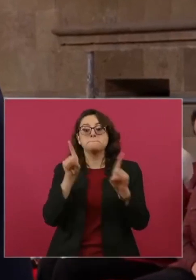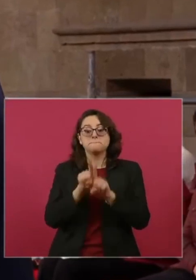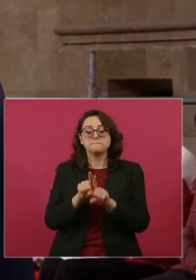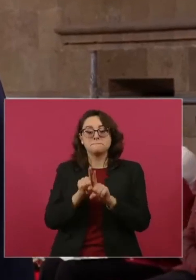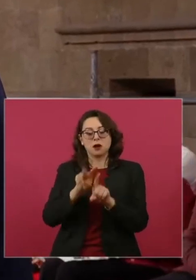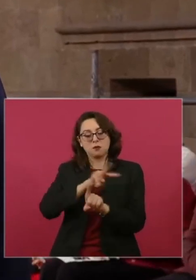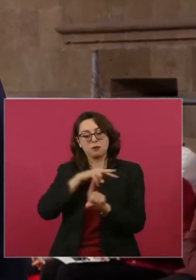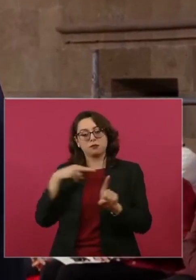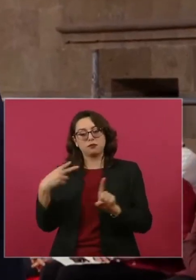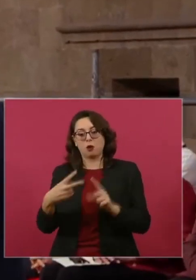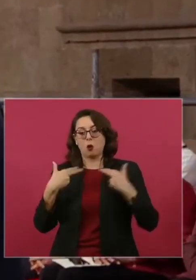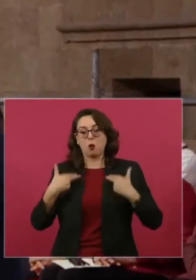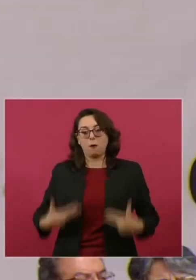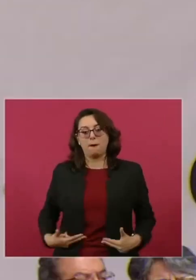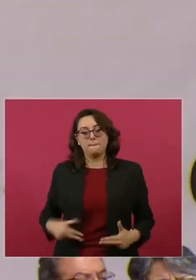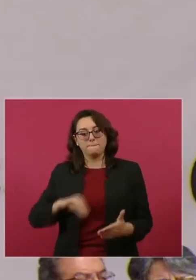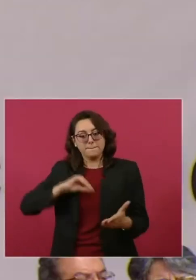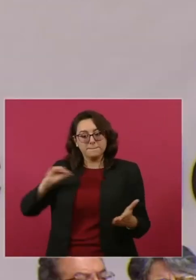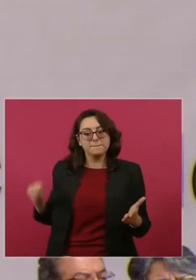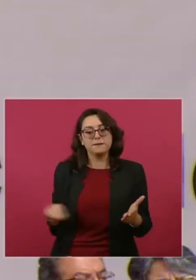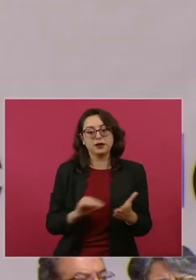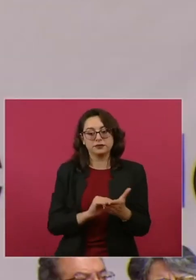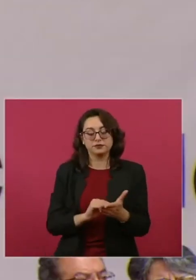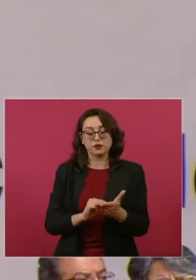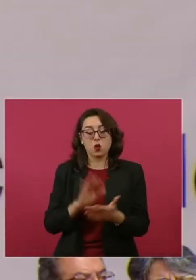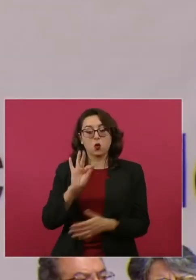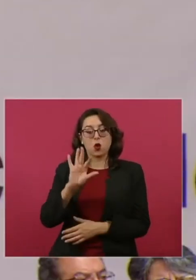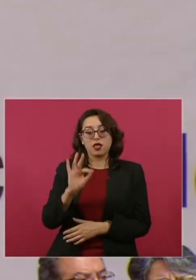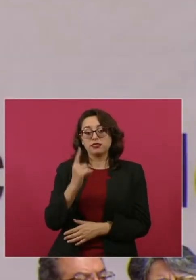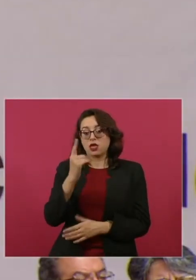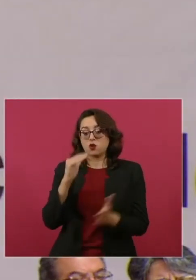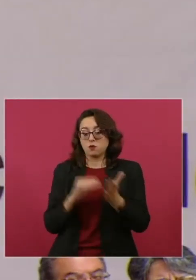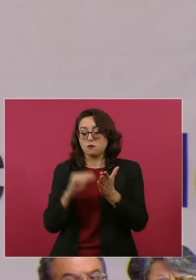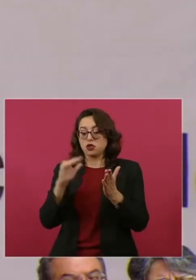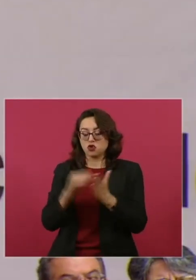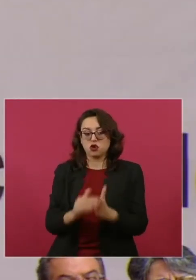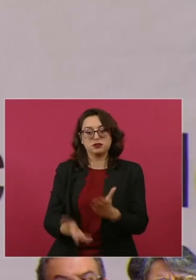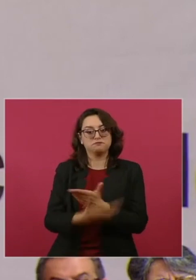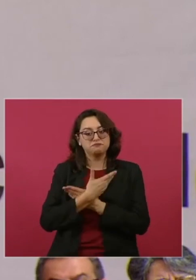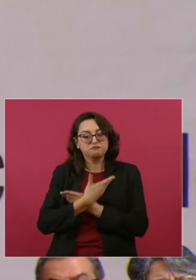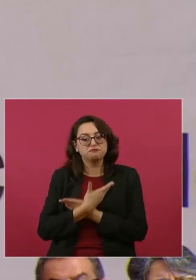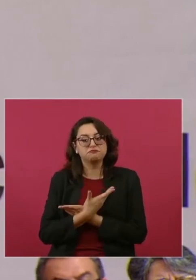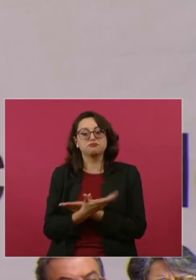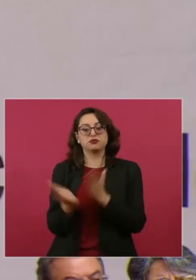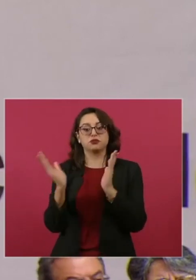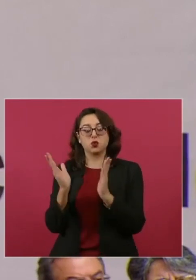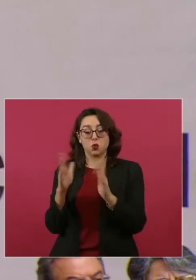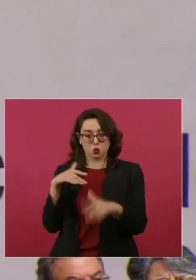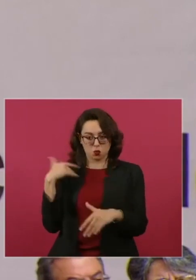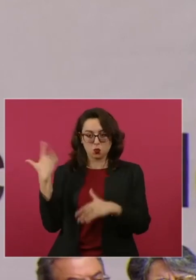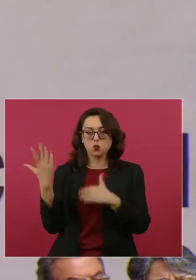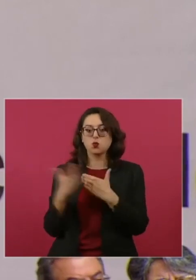ya se distribuyen 41 millones de ejemplares. There's 41 y estarán million disponibles textbooks. Todos.